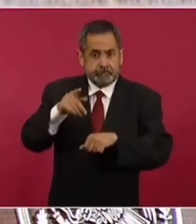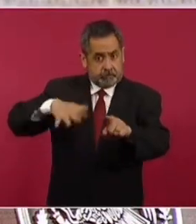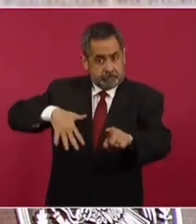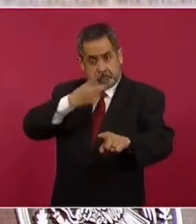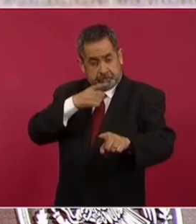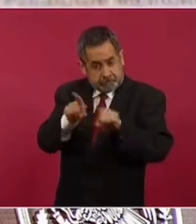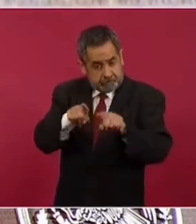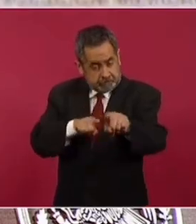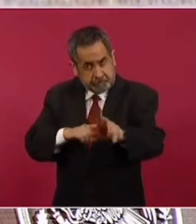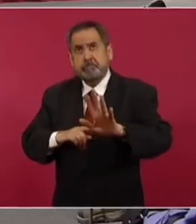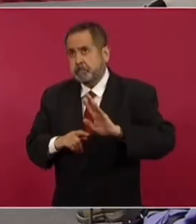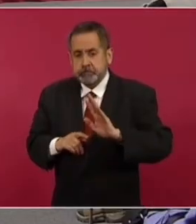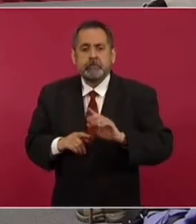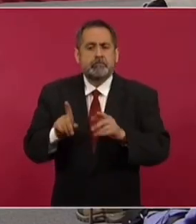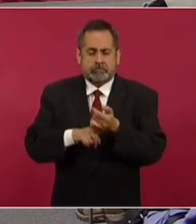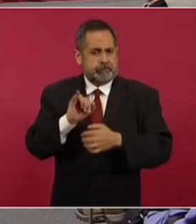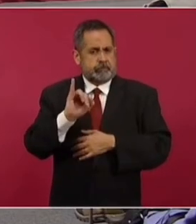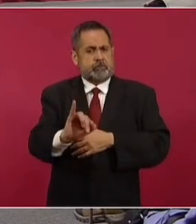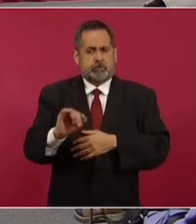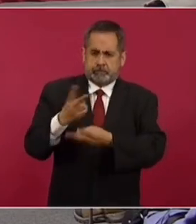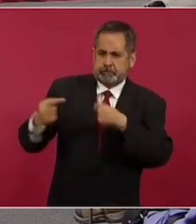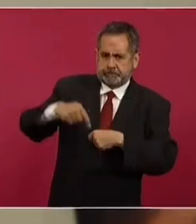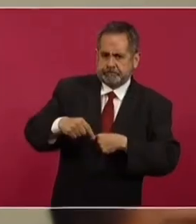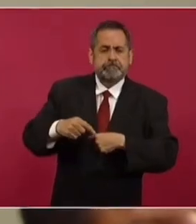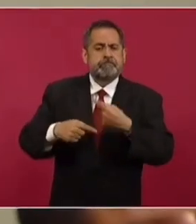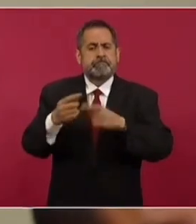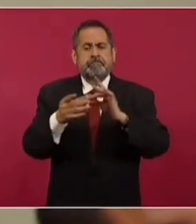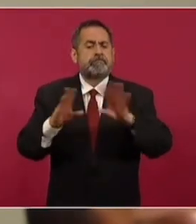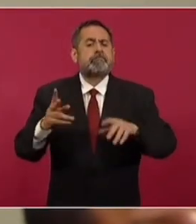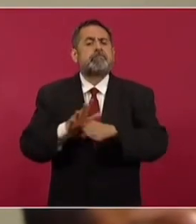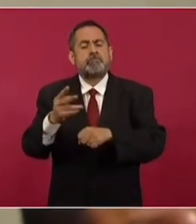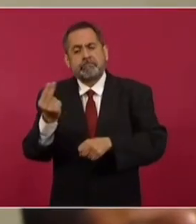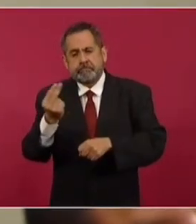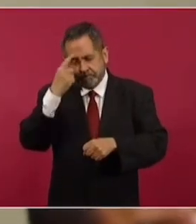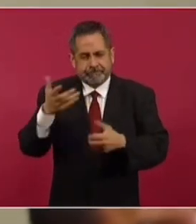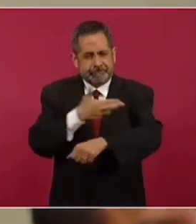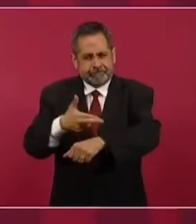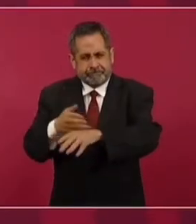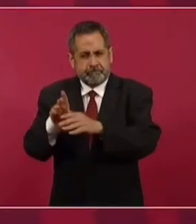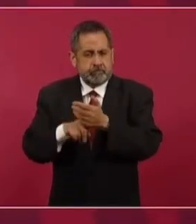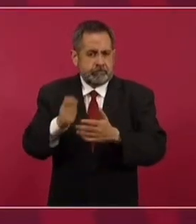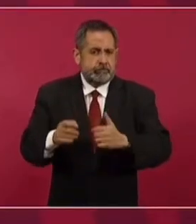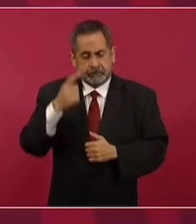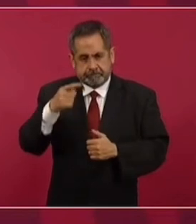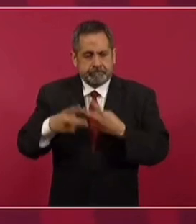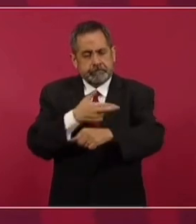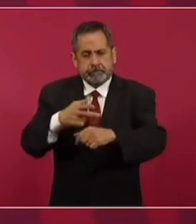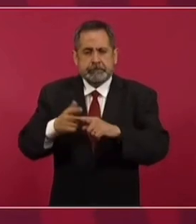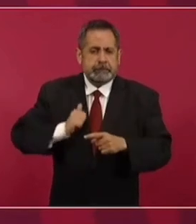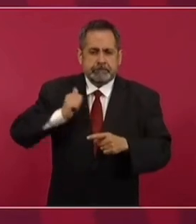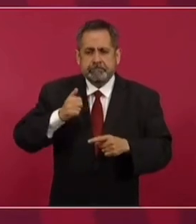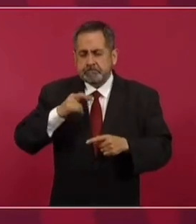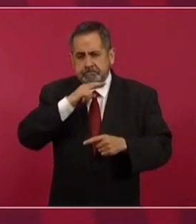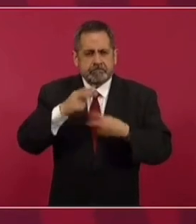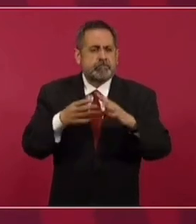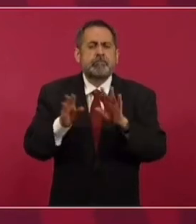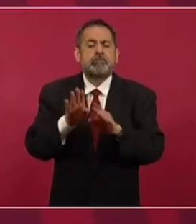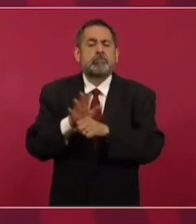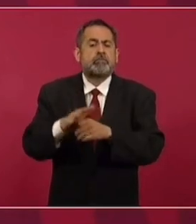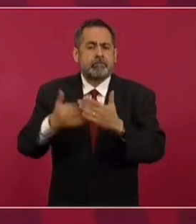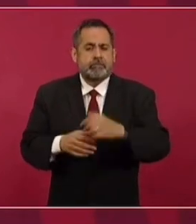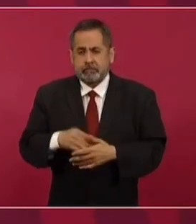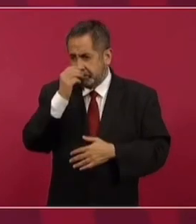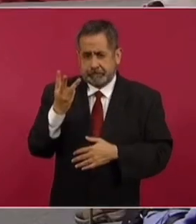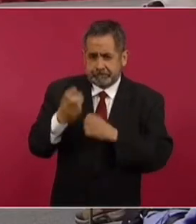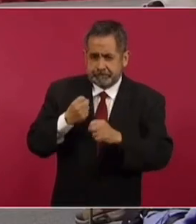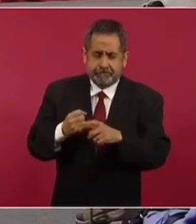de acuerdo a lo que tú estás planteando, que el jueves nos planteen qué necesitamos hacer para aprovechar este tiempo que nos falta, que